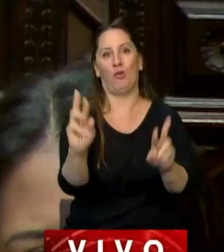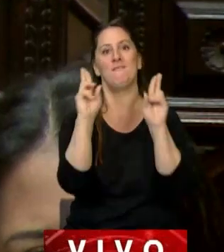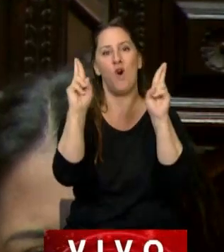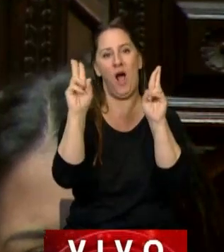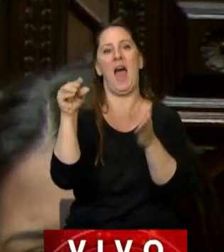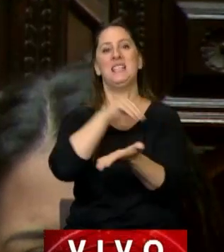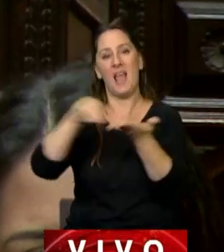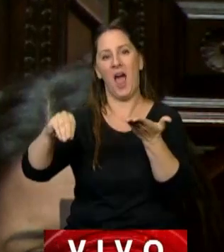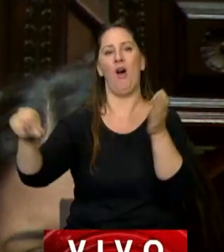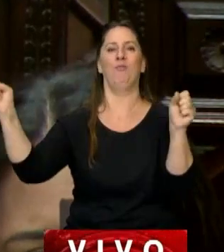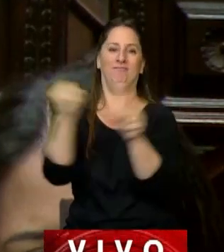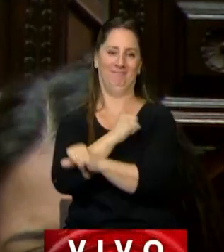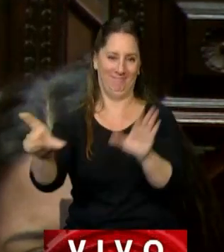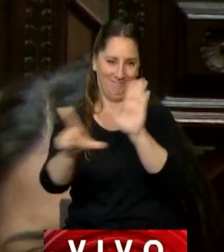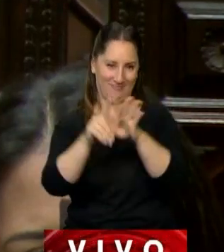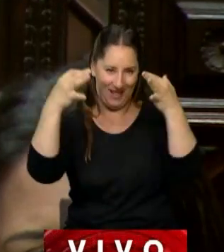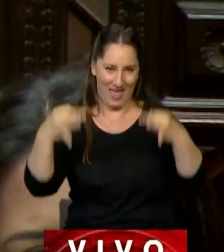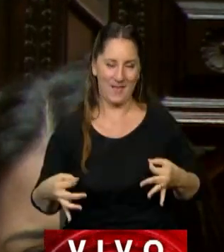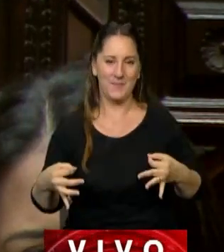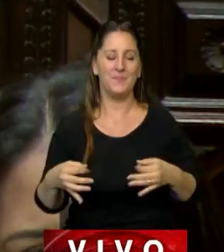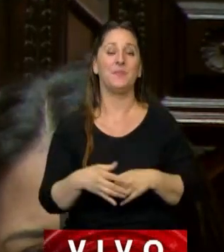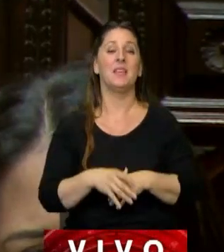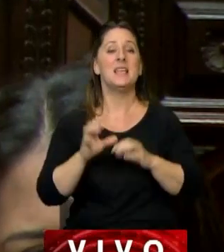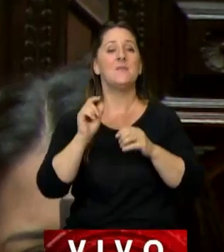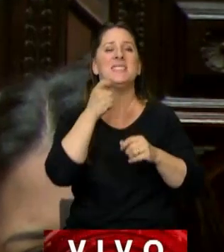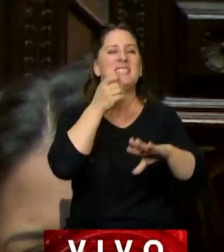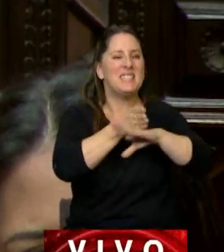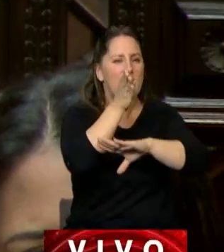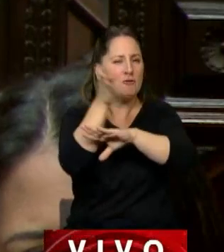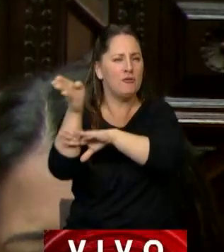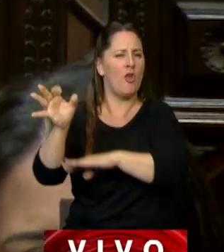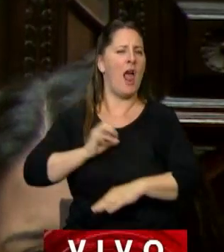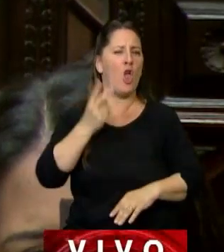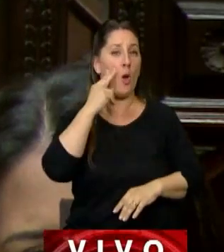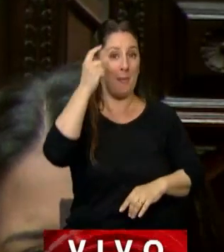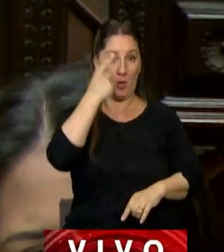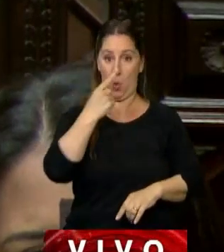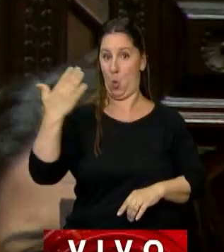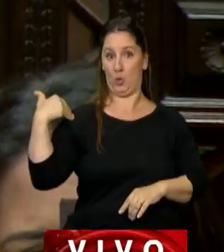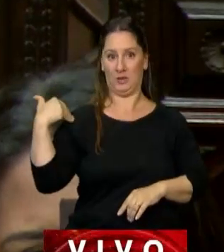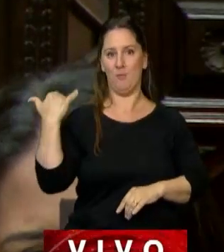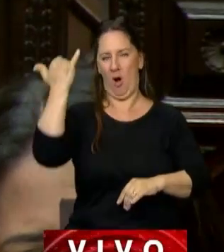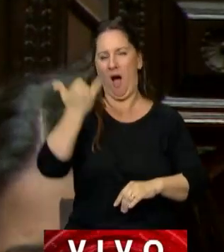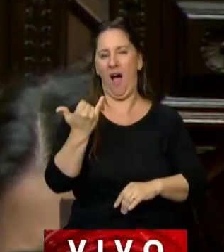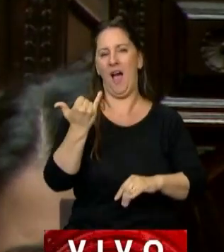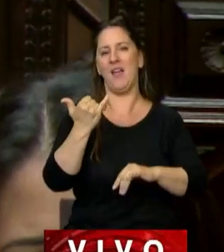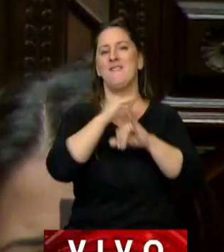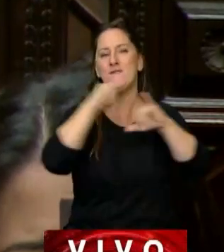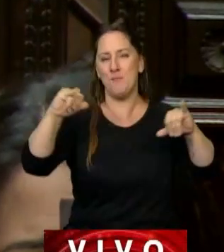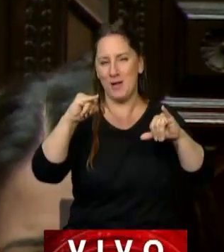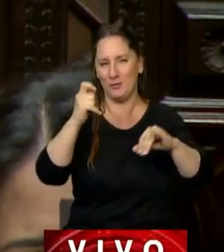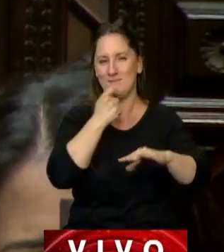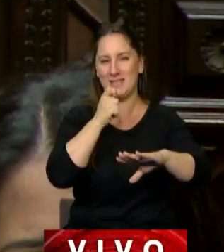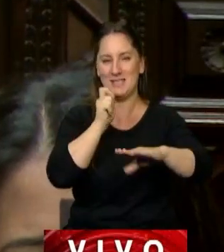en el Senado la ley. Según el Censo Nacional del año 2010, que es el último del cual tenemos